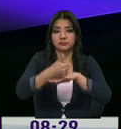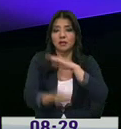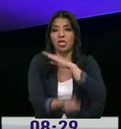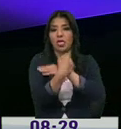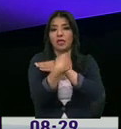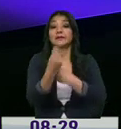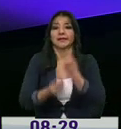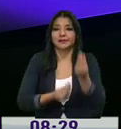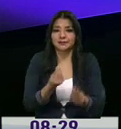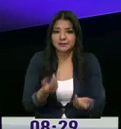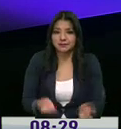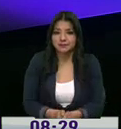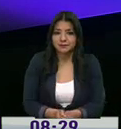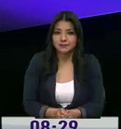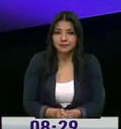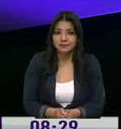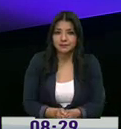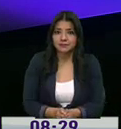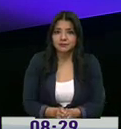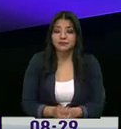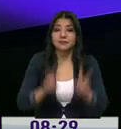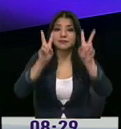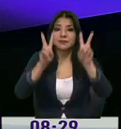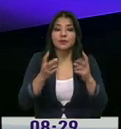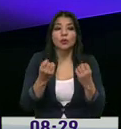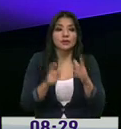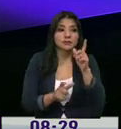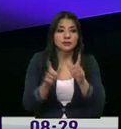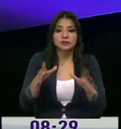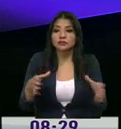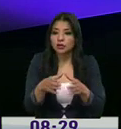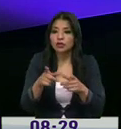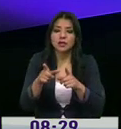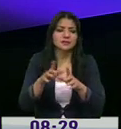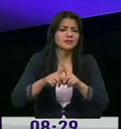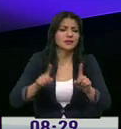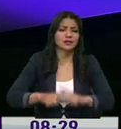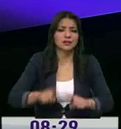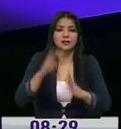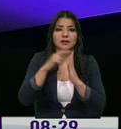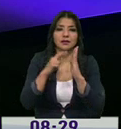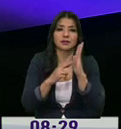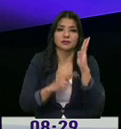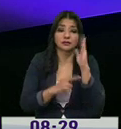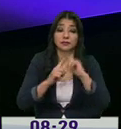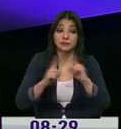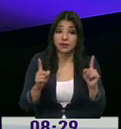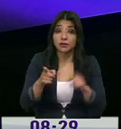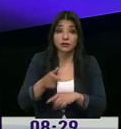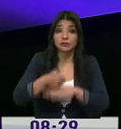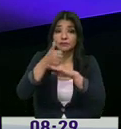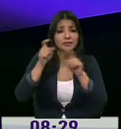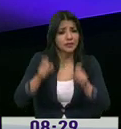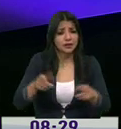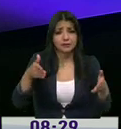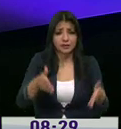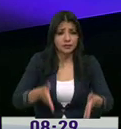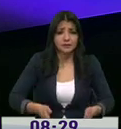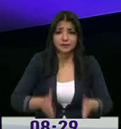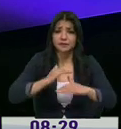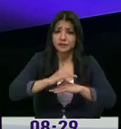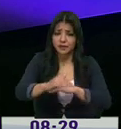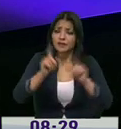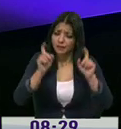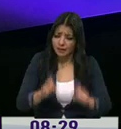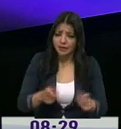caso porque viene un tema de cuánta gente habita ahí, una serie de cosas, no exime la autoridad a darles vías, no exime la